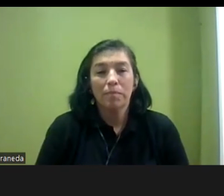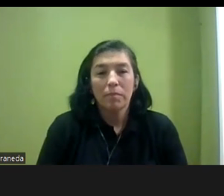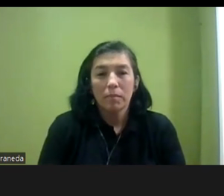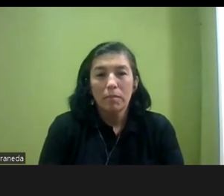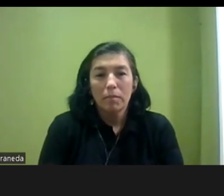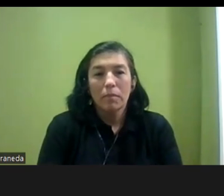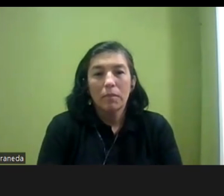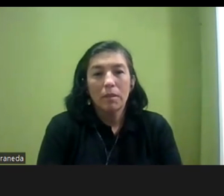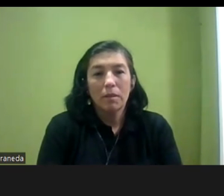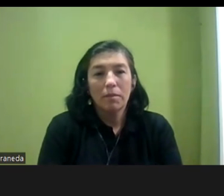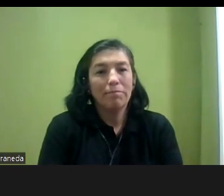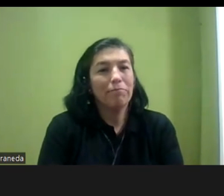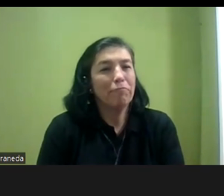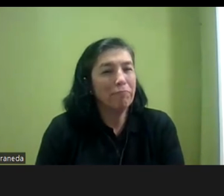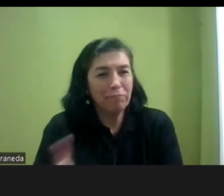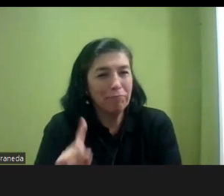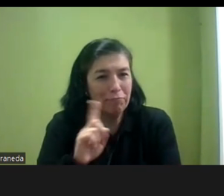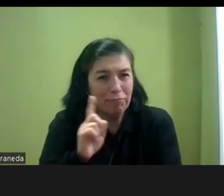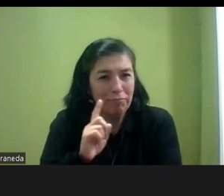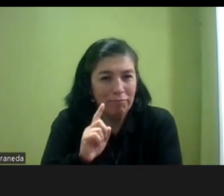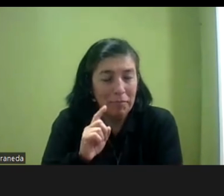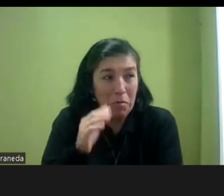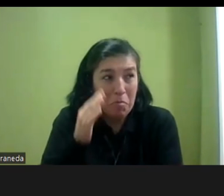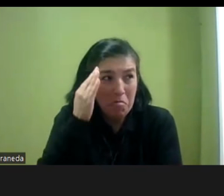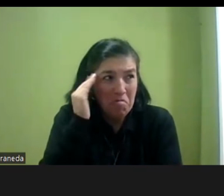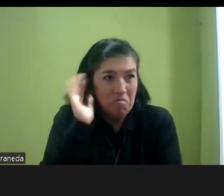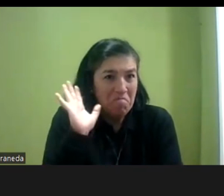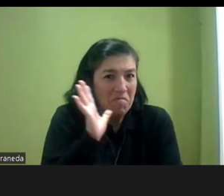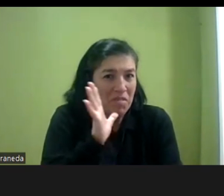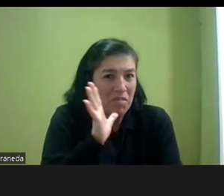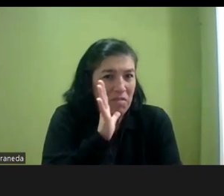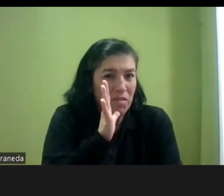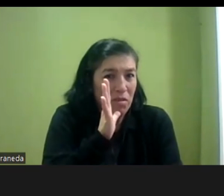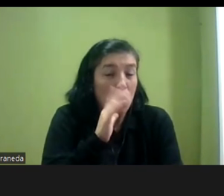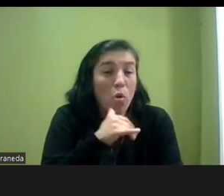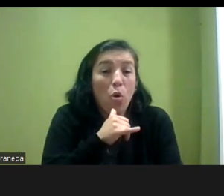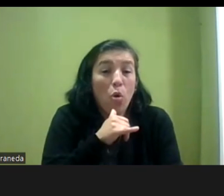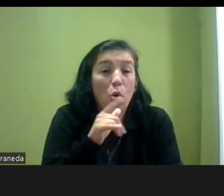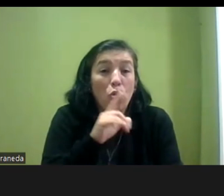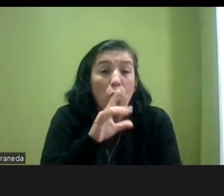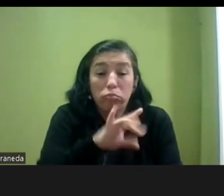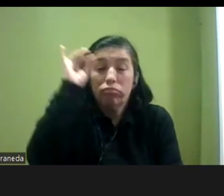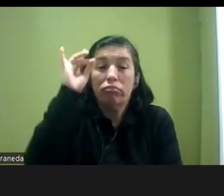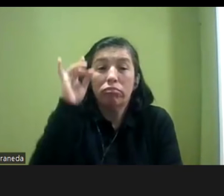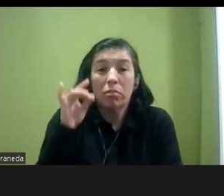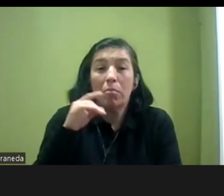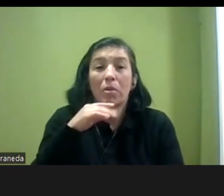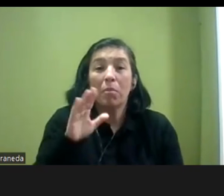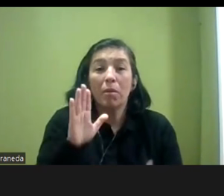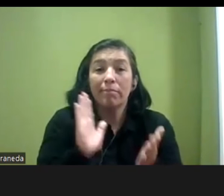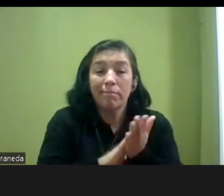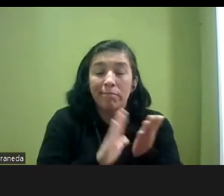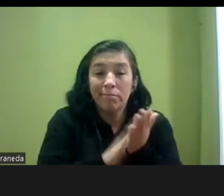En realidad, no que yo sepa, o no lo hemos sabido descubrir en los registros,